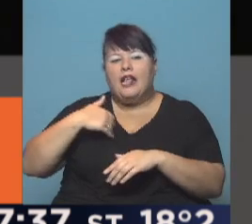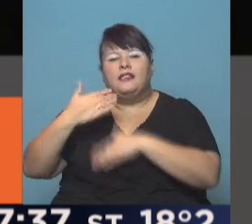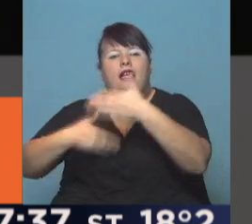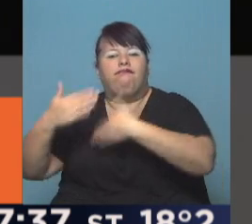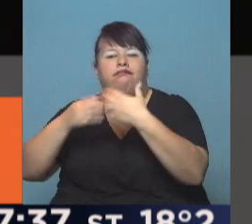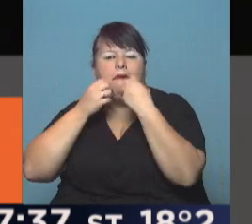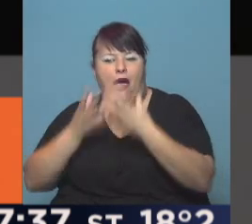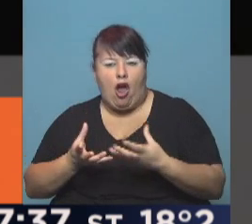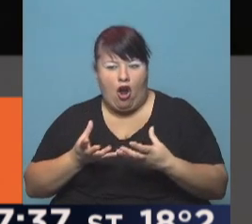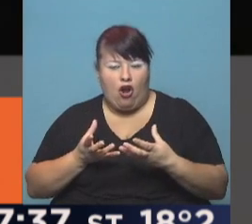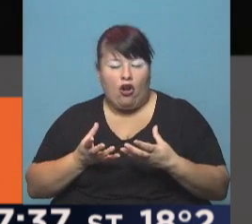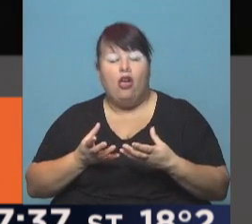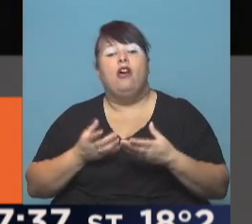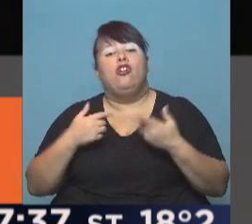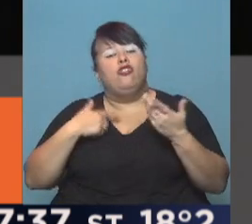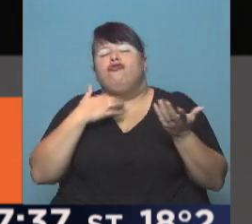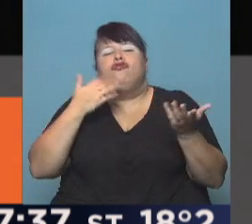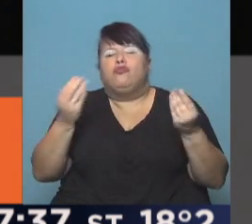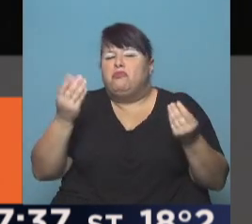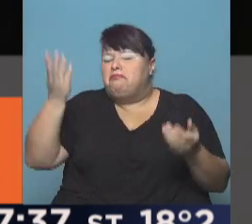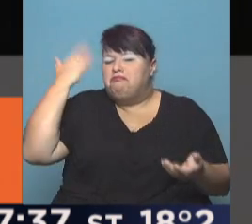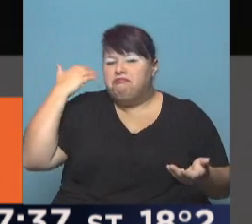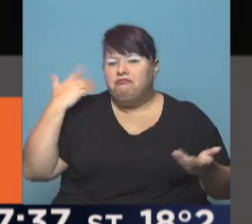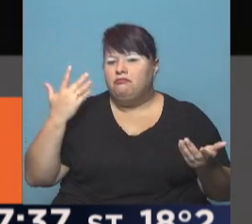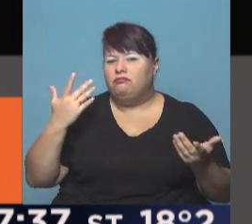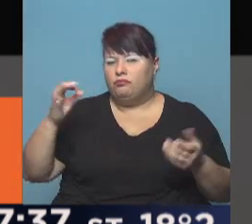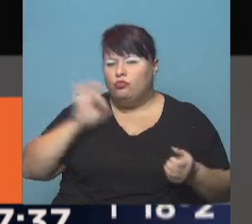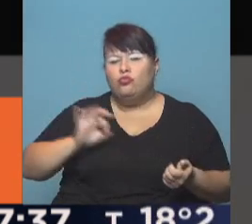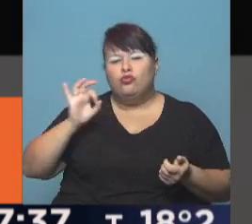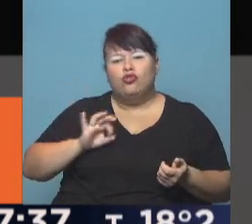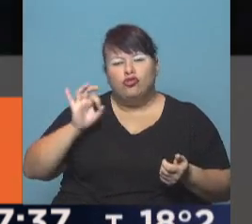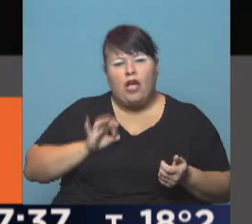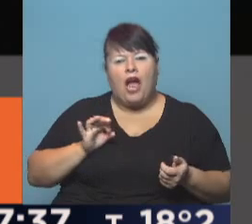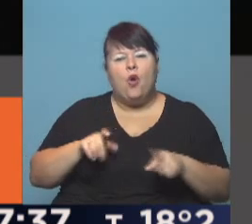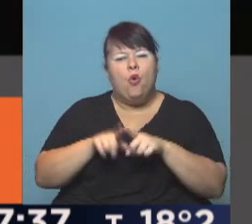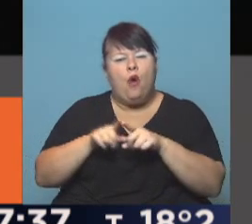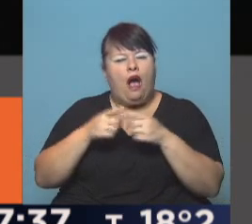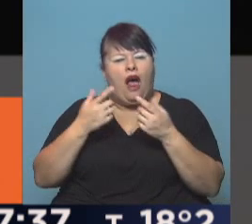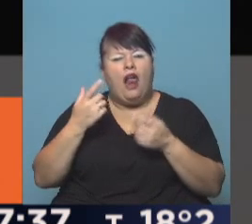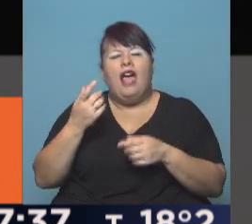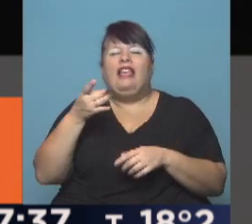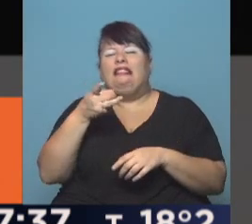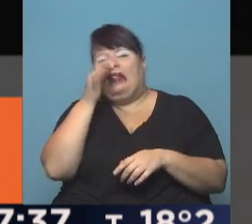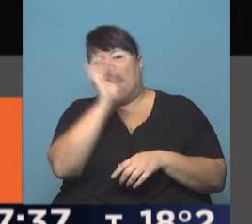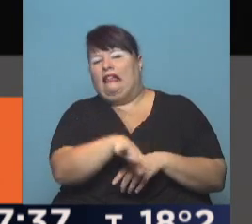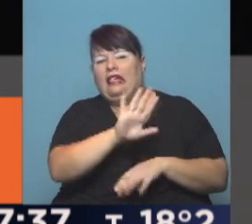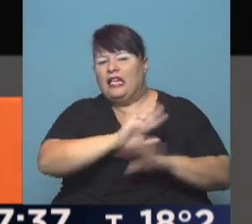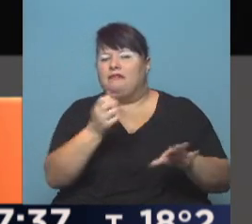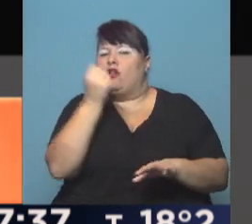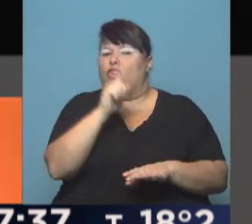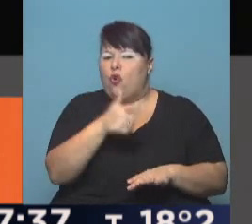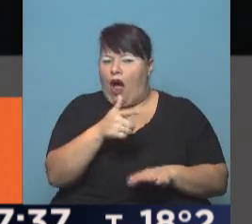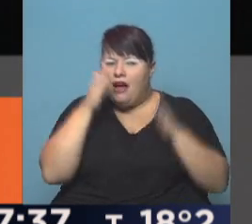Argentina. Y no sé por qué hace ya unos cuantos años como que perdió prioridad, perdió